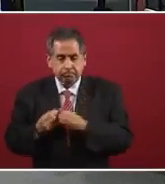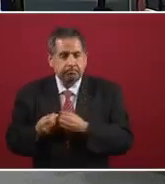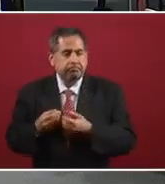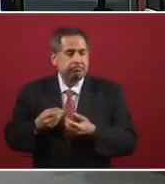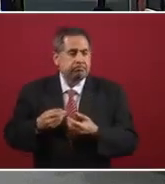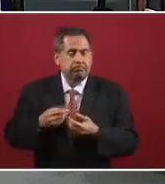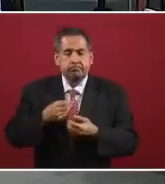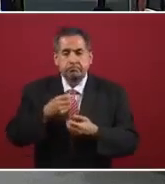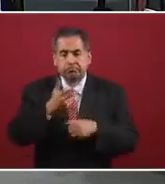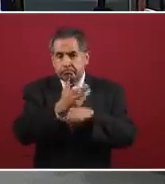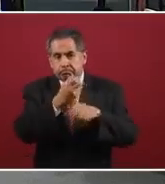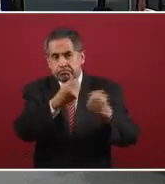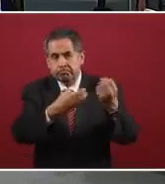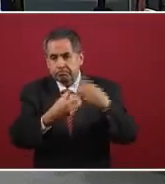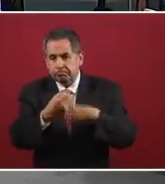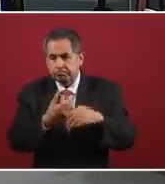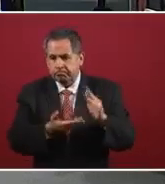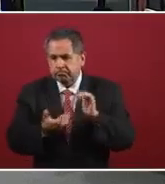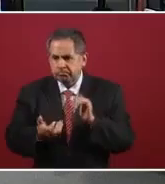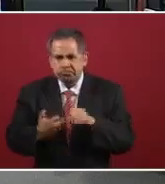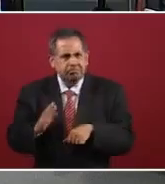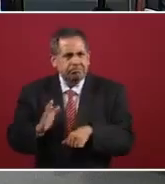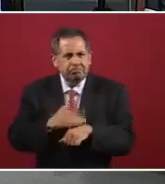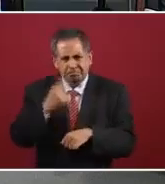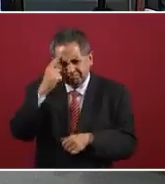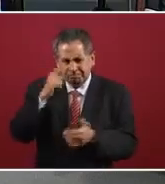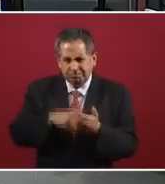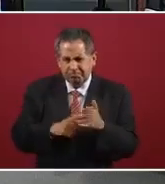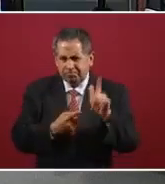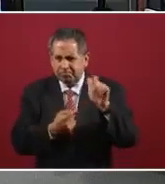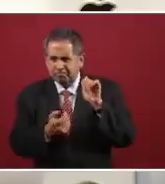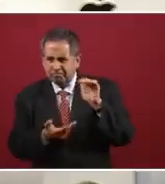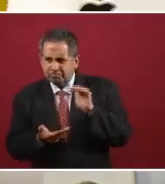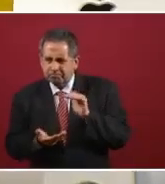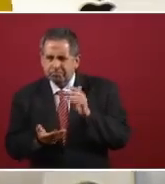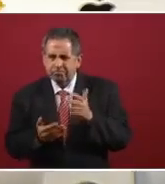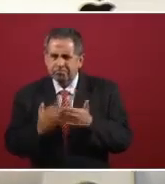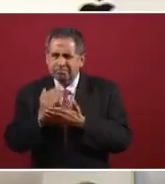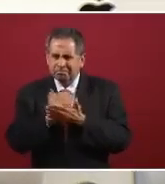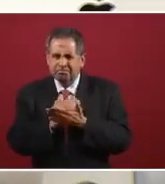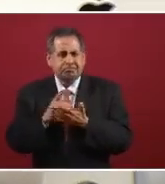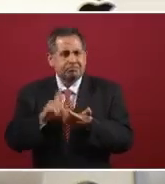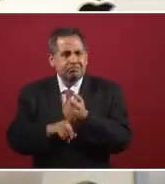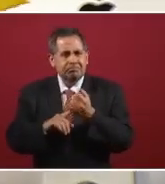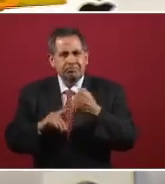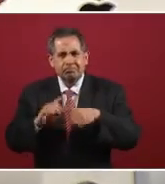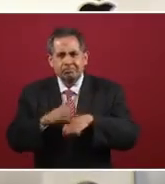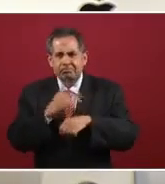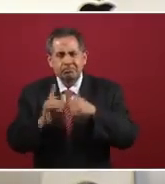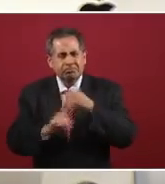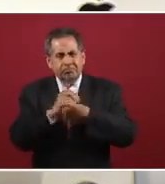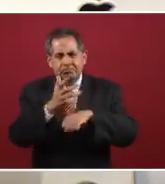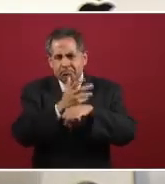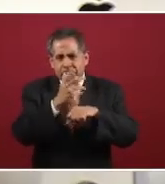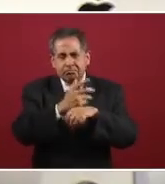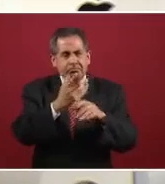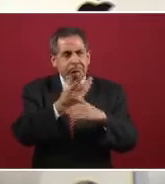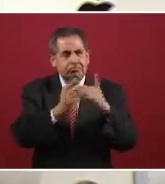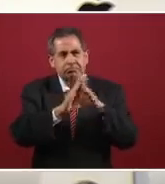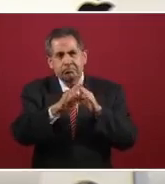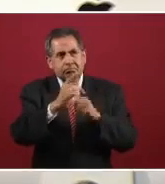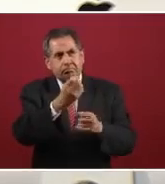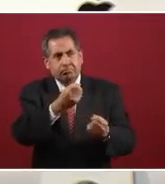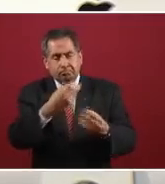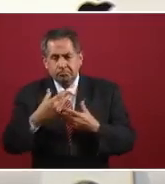connacionales que mandan dinero. ¿A qué atribuye esto, presidente? ¿Se debe a la situación que está pasando con Estados Unidos de los migrantes y se